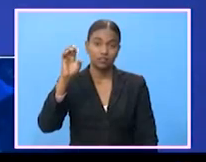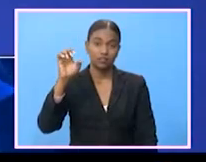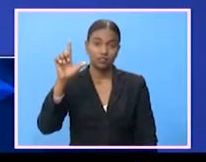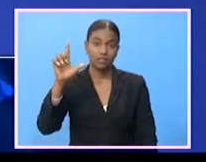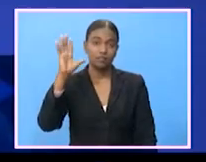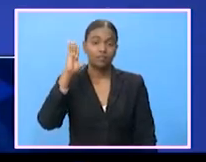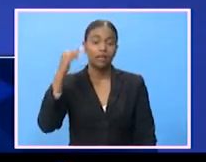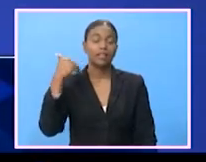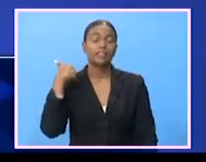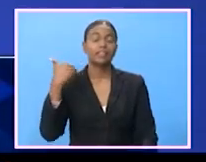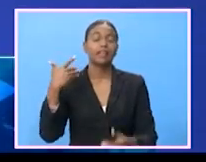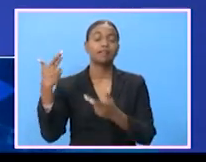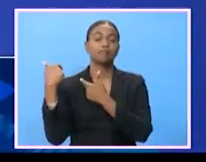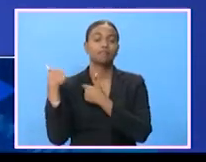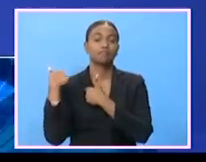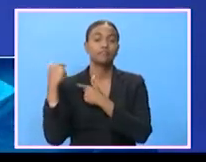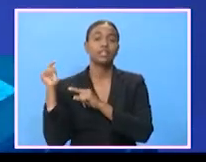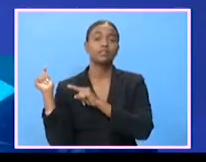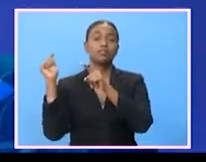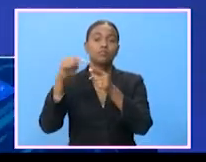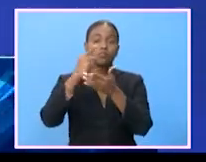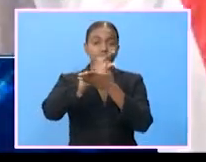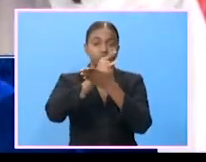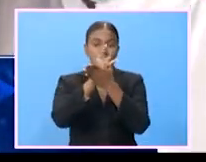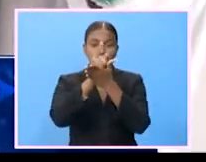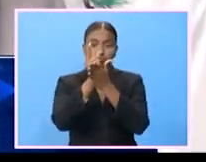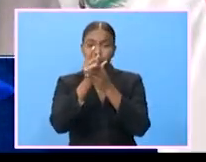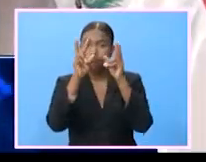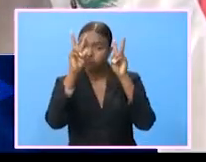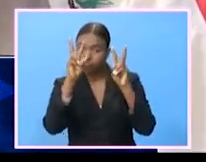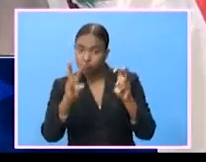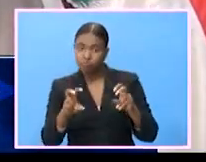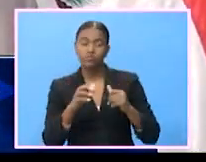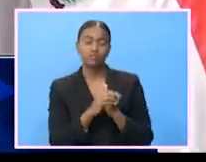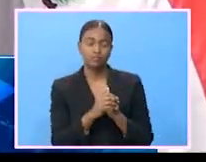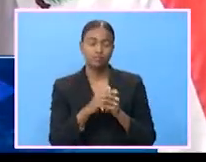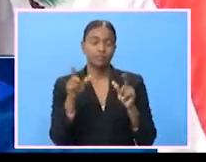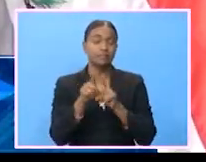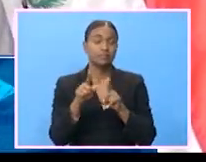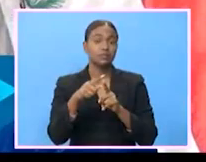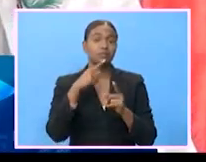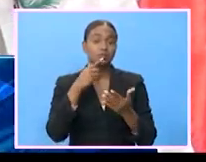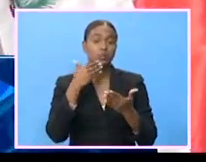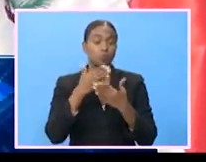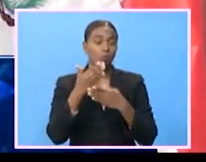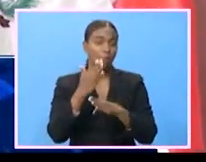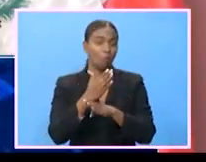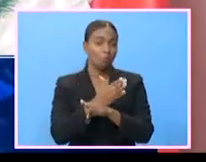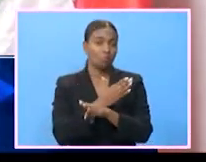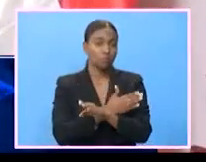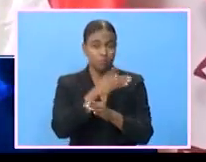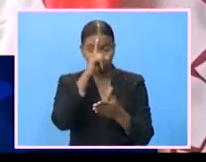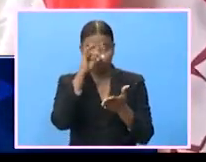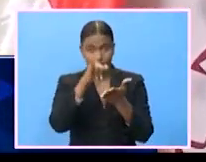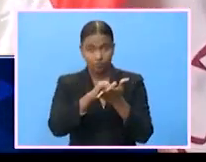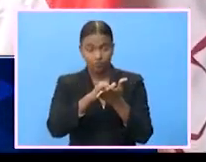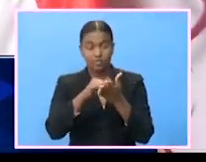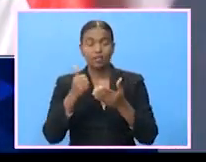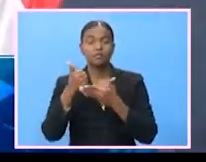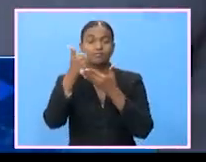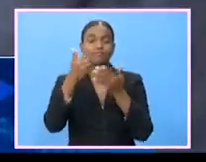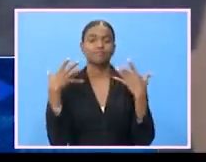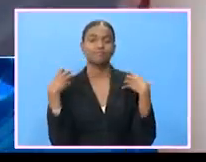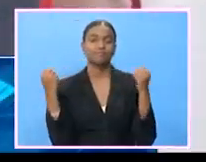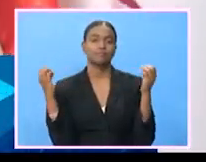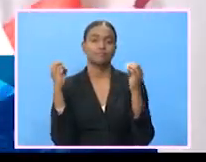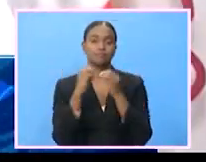la facultad de ir a tomar muestra de los mismos. Ramírez destacó además el avance en términos de metrología como forma de